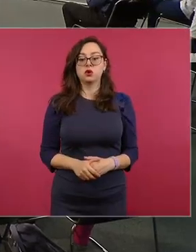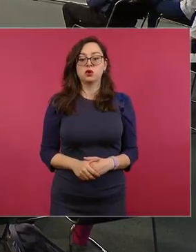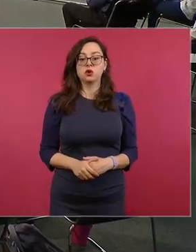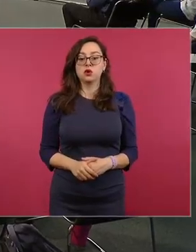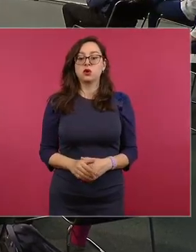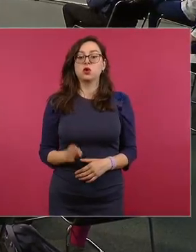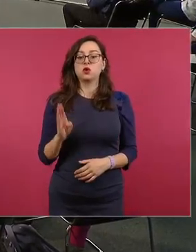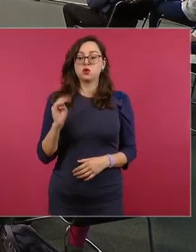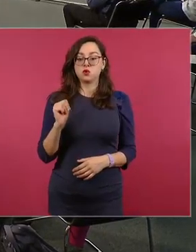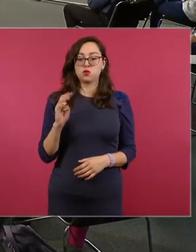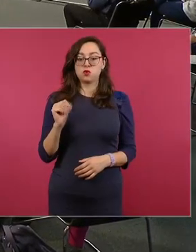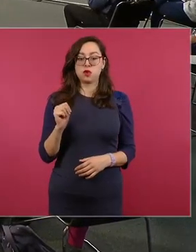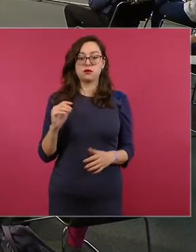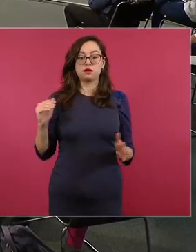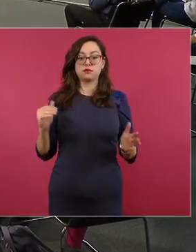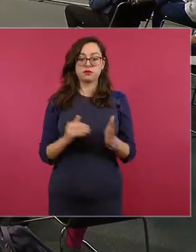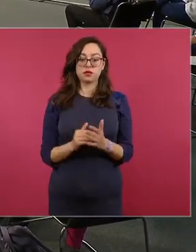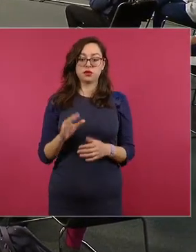9,081.